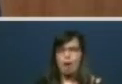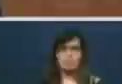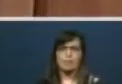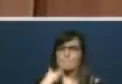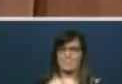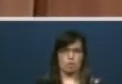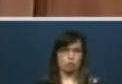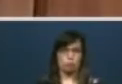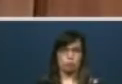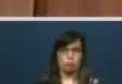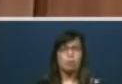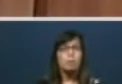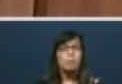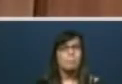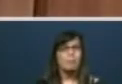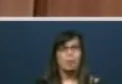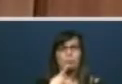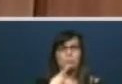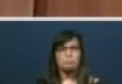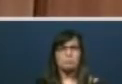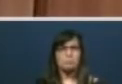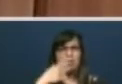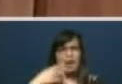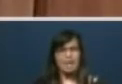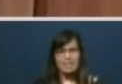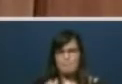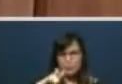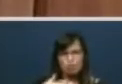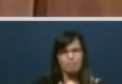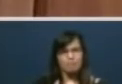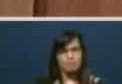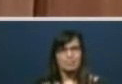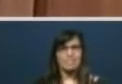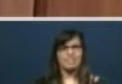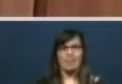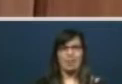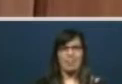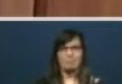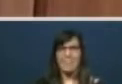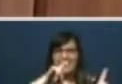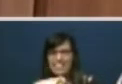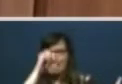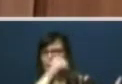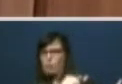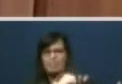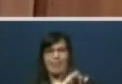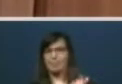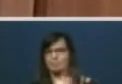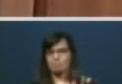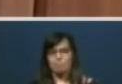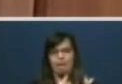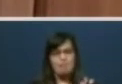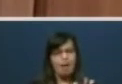pero la difícil realidad en la que viven tantos y tantos paisanos no se resuelve con estadísticas y cada caso individualmente